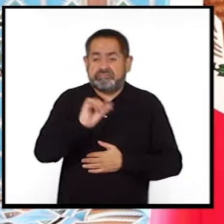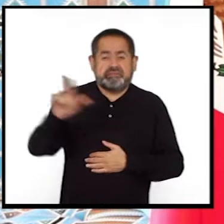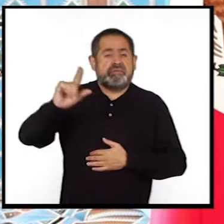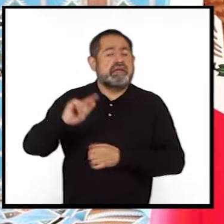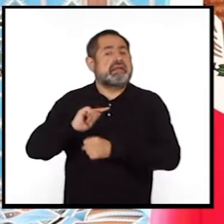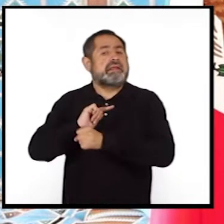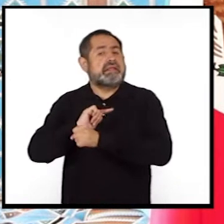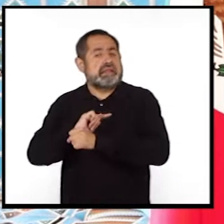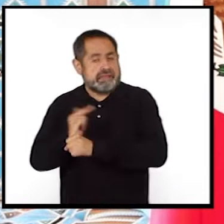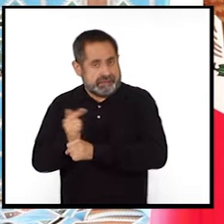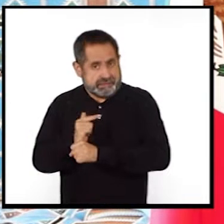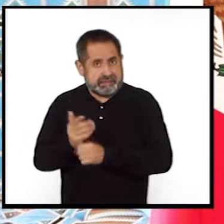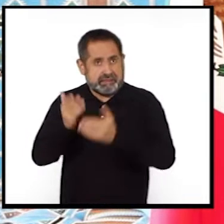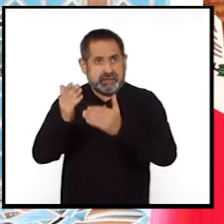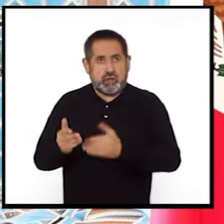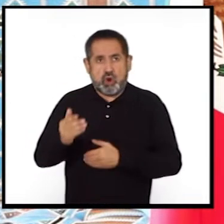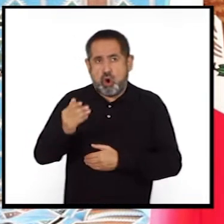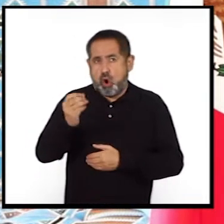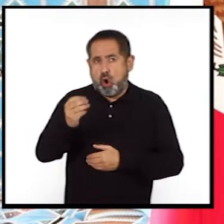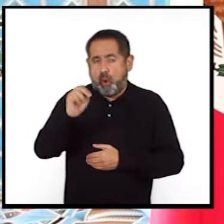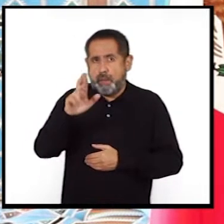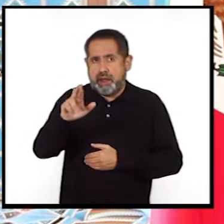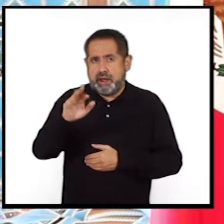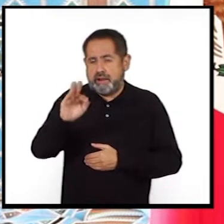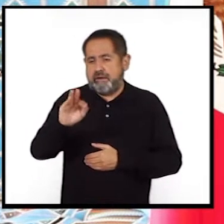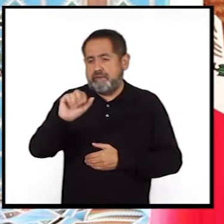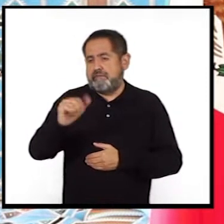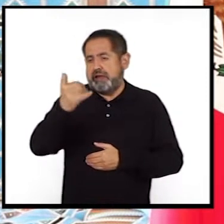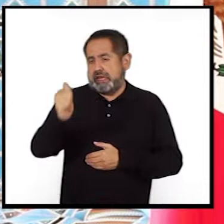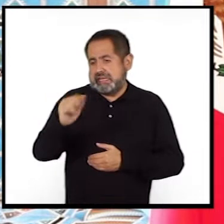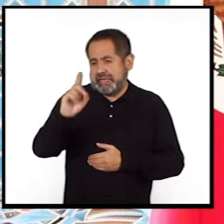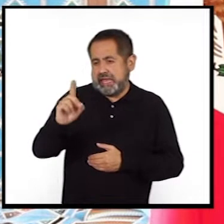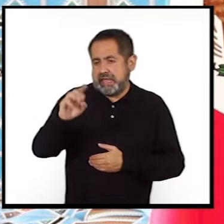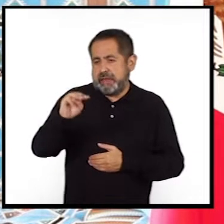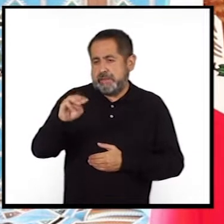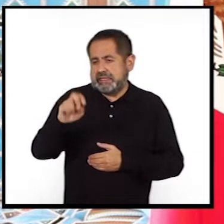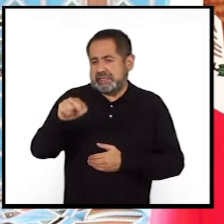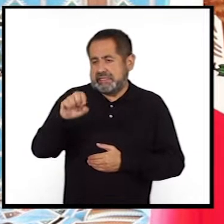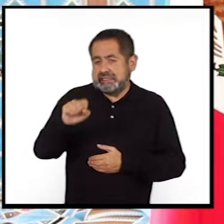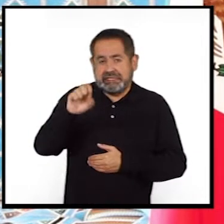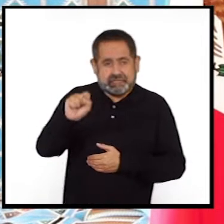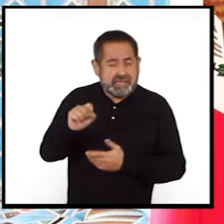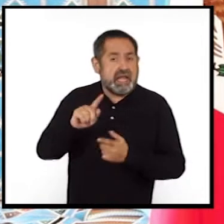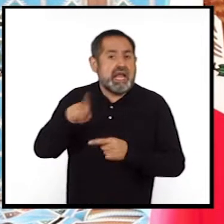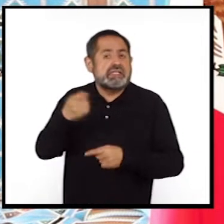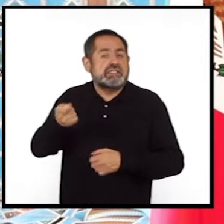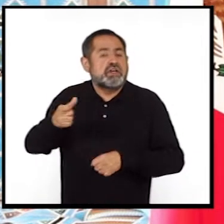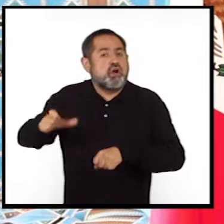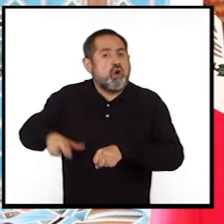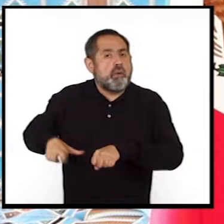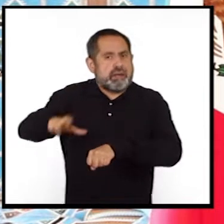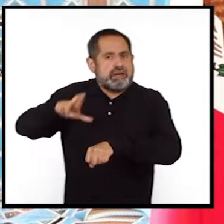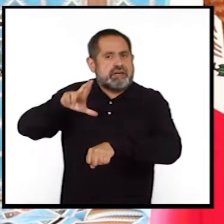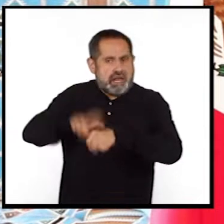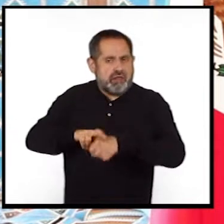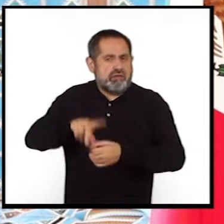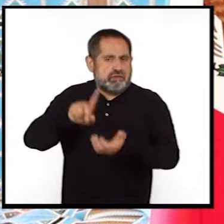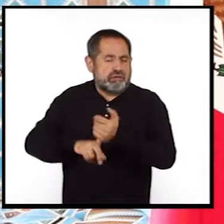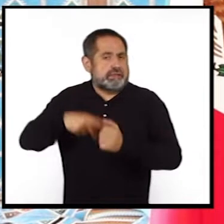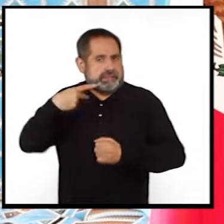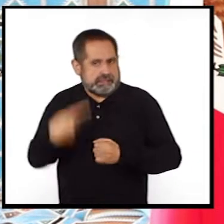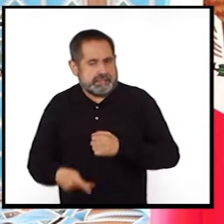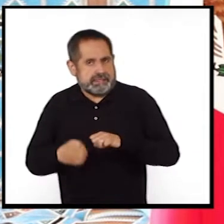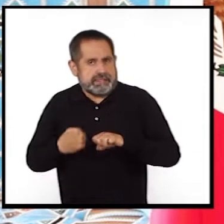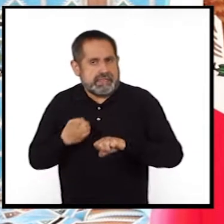Distinguido licenciado Omar Fayad Meneses, gobernador